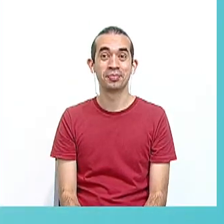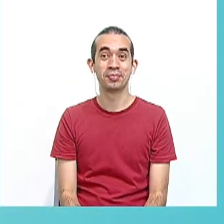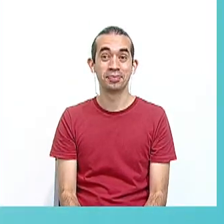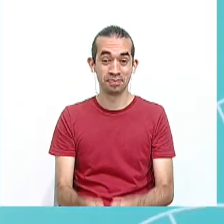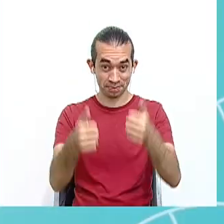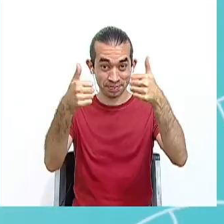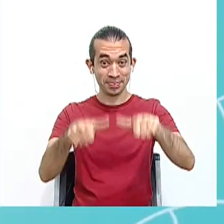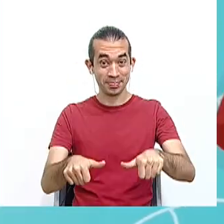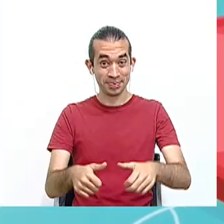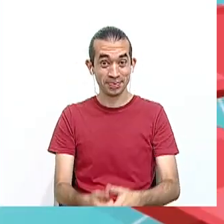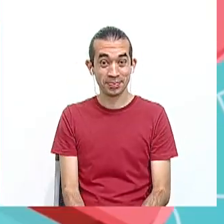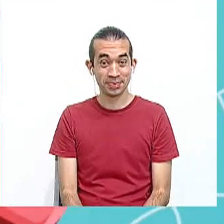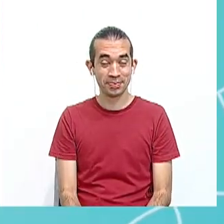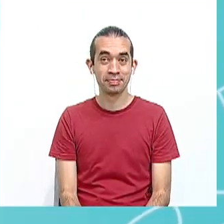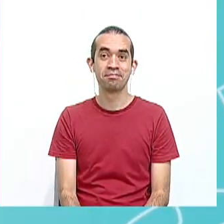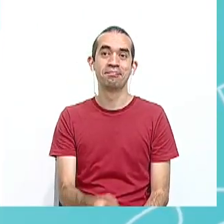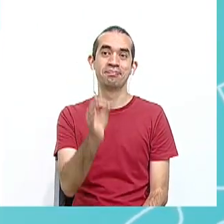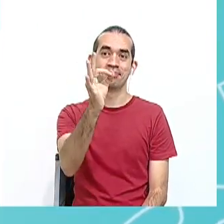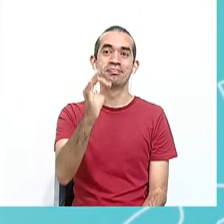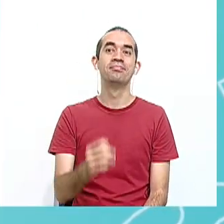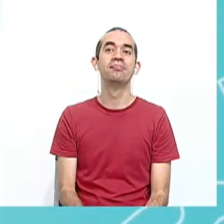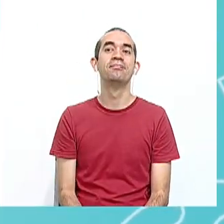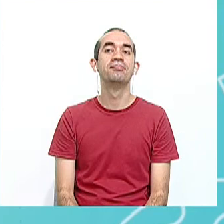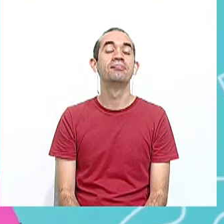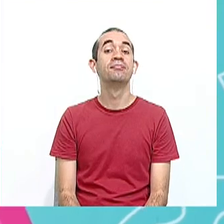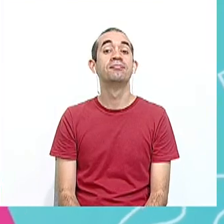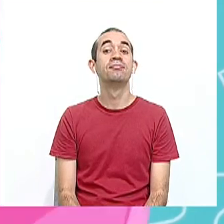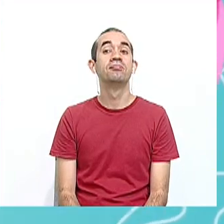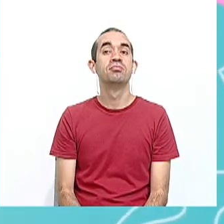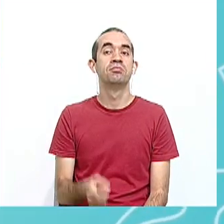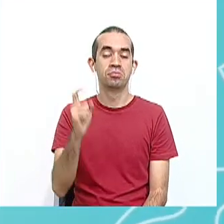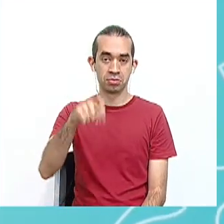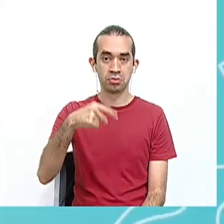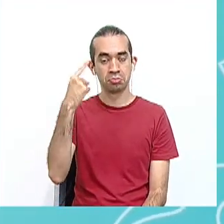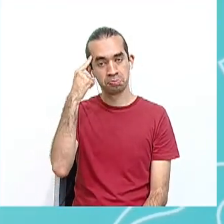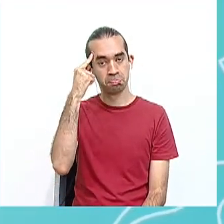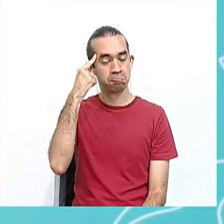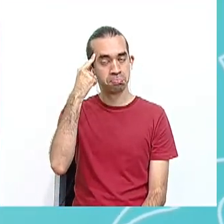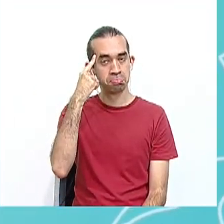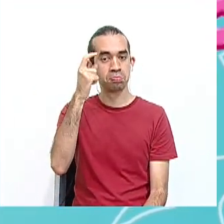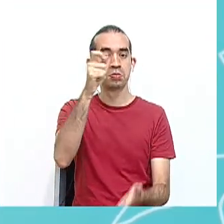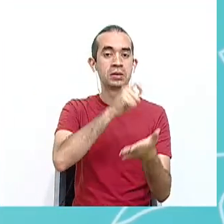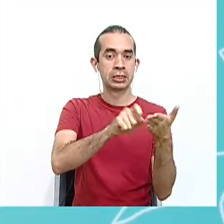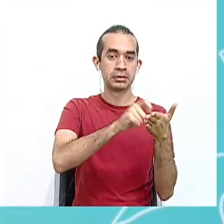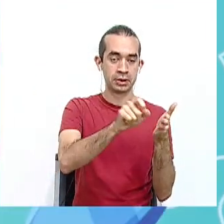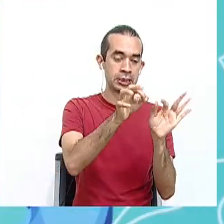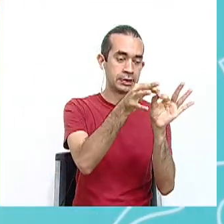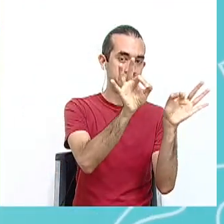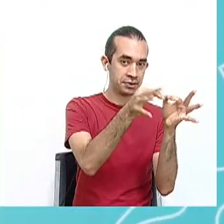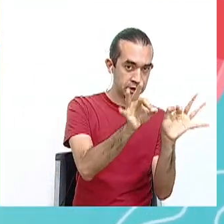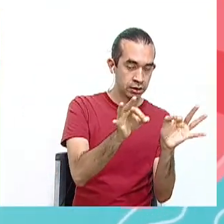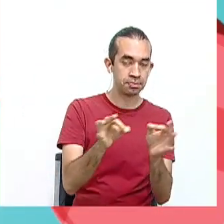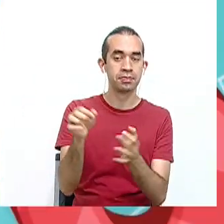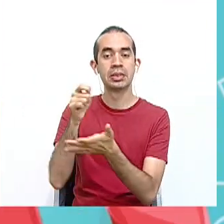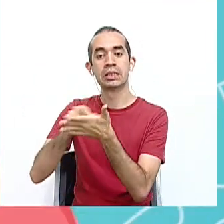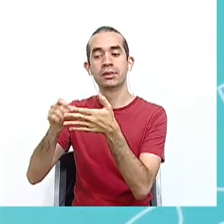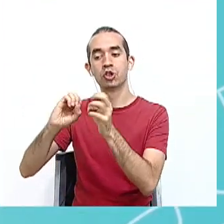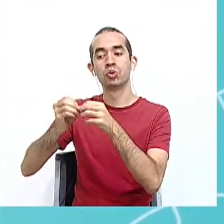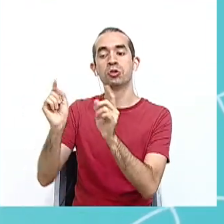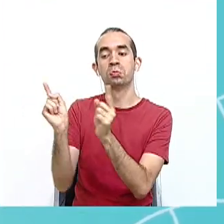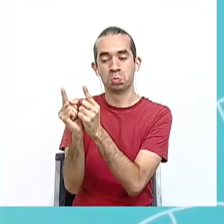¿Les parece? Bueno, debemos considerar cuándo escribir en letras o cuándo escribir en